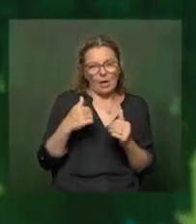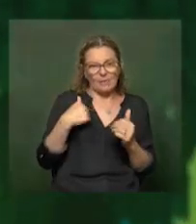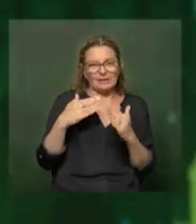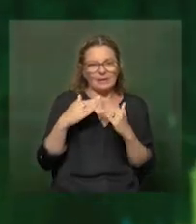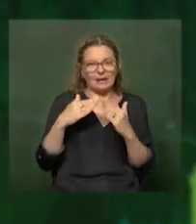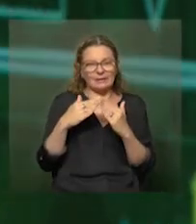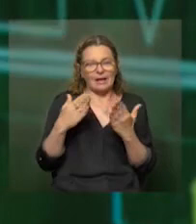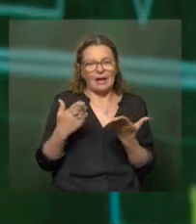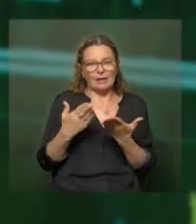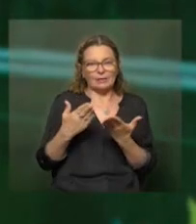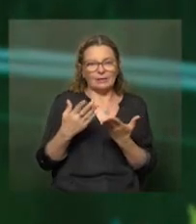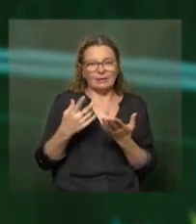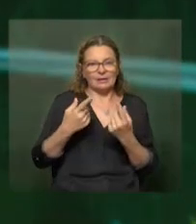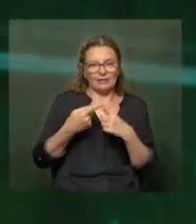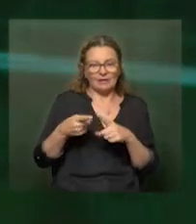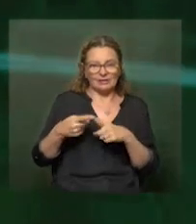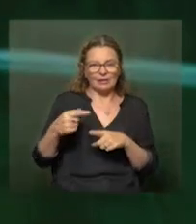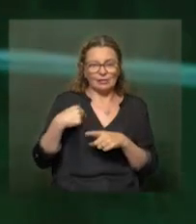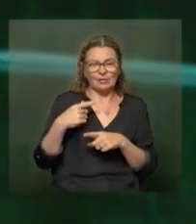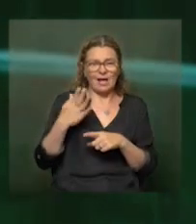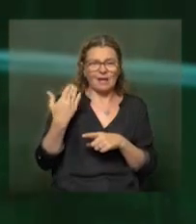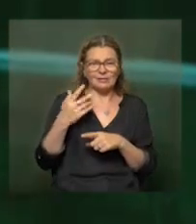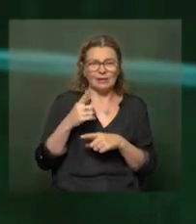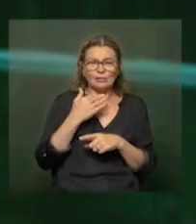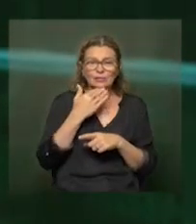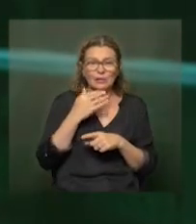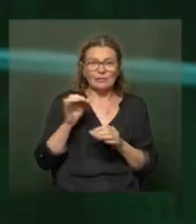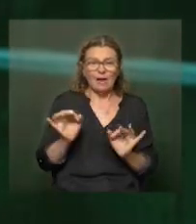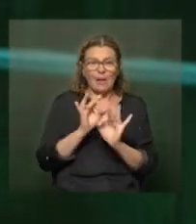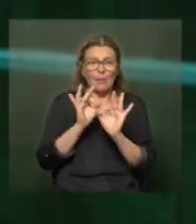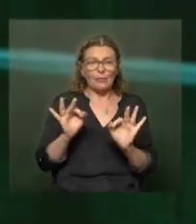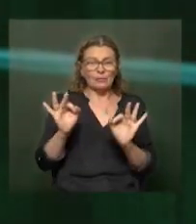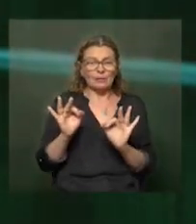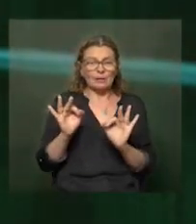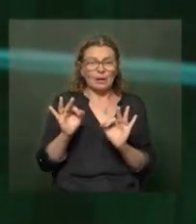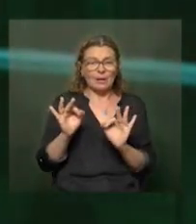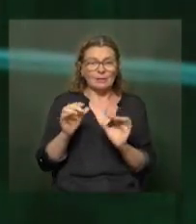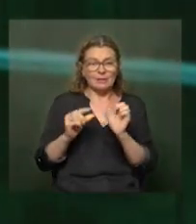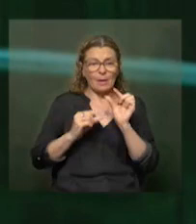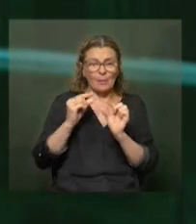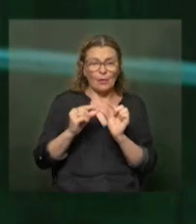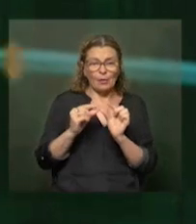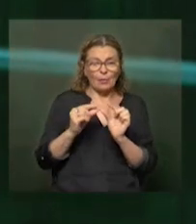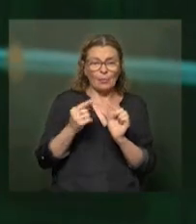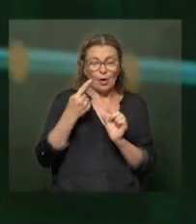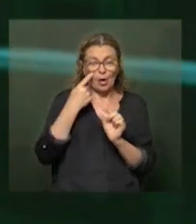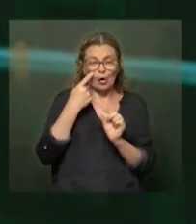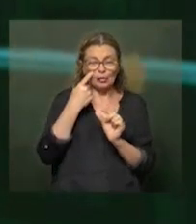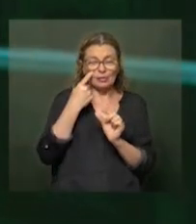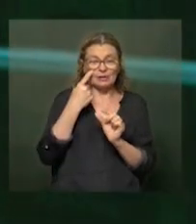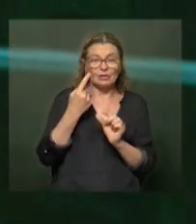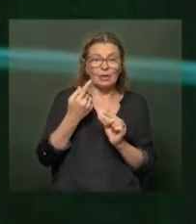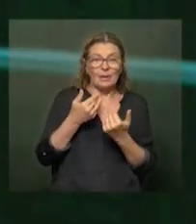casa. Ahora, es otra cosa, pero en su momento yo tampoco sabía mucho de música, de teoría. Y también a medida que nos fuimos conociendo